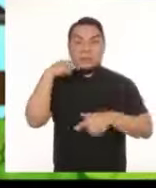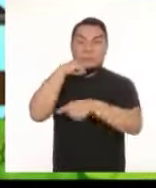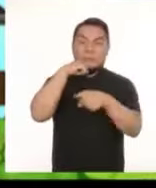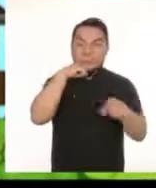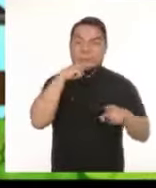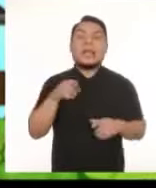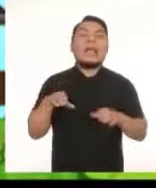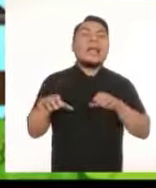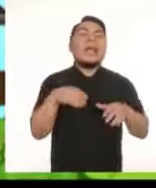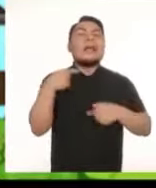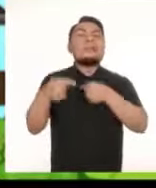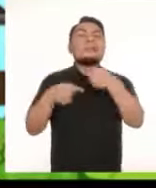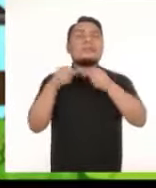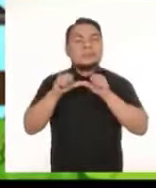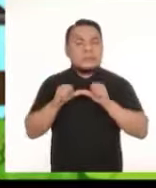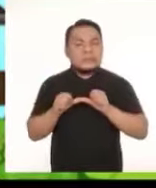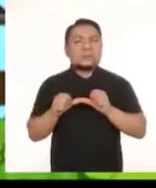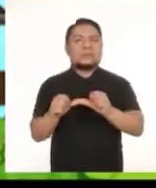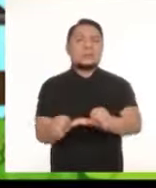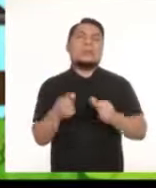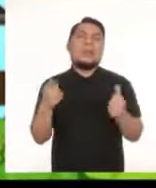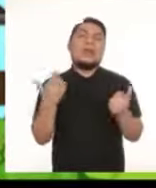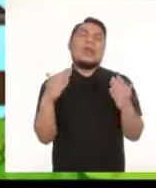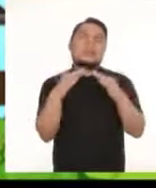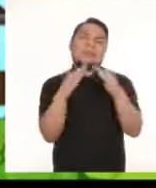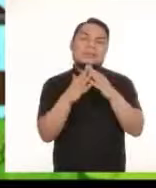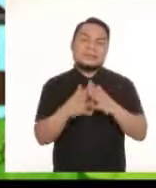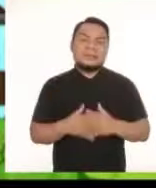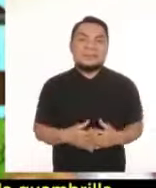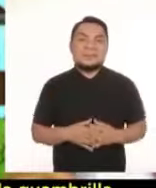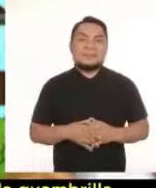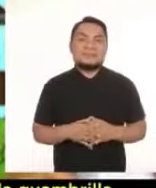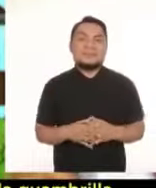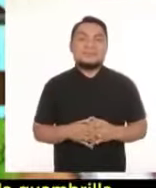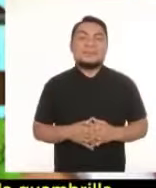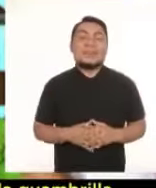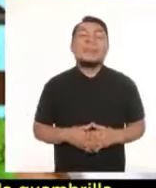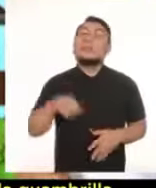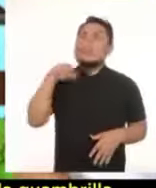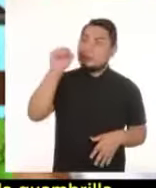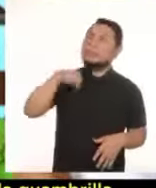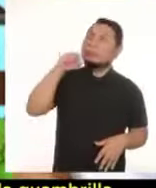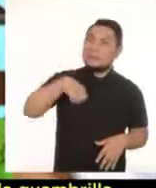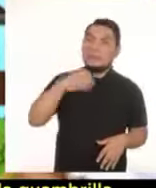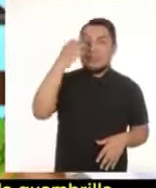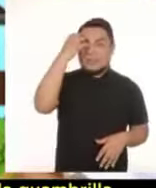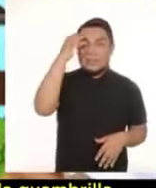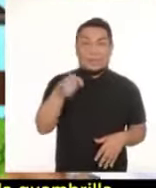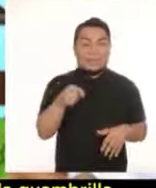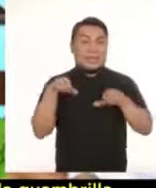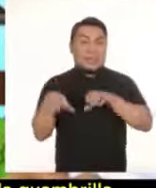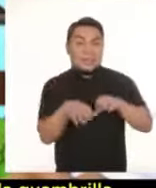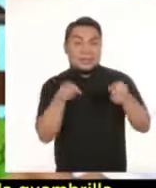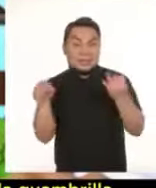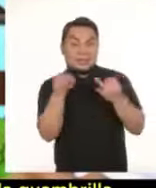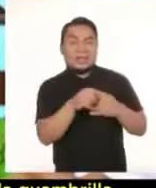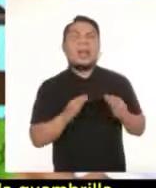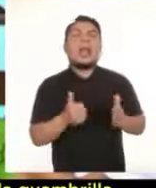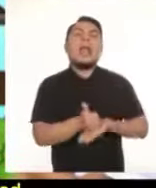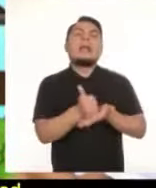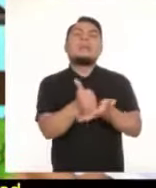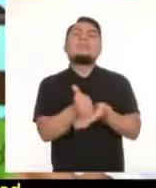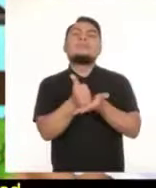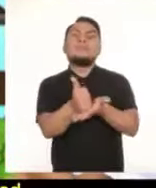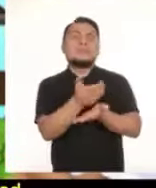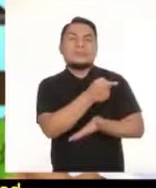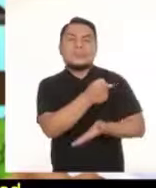en las rutinas diarias en el hogar! Así es, Daniel. Este tipo de actividades ayuda a la